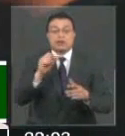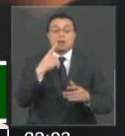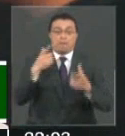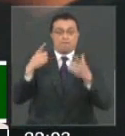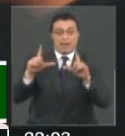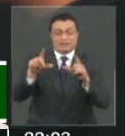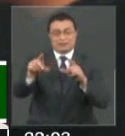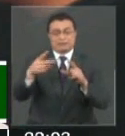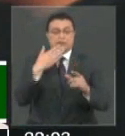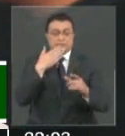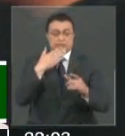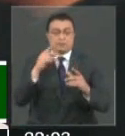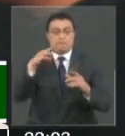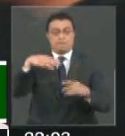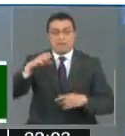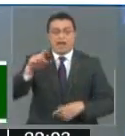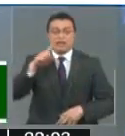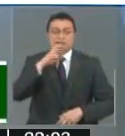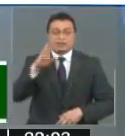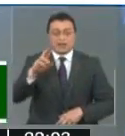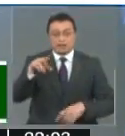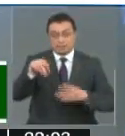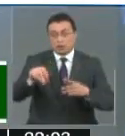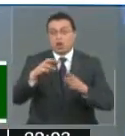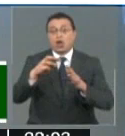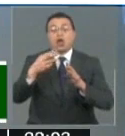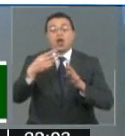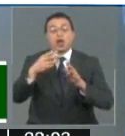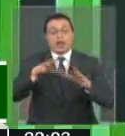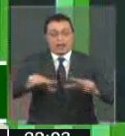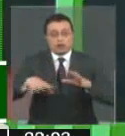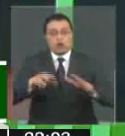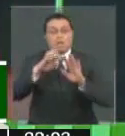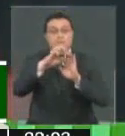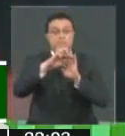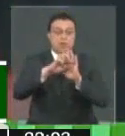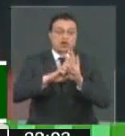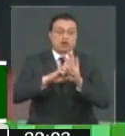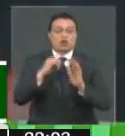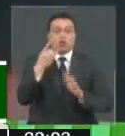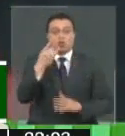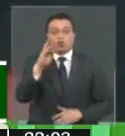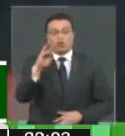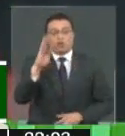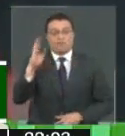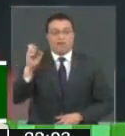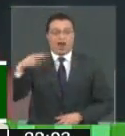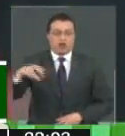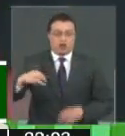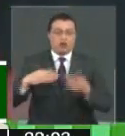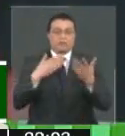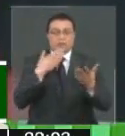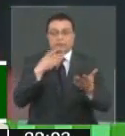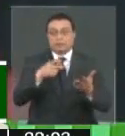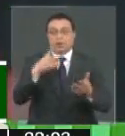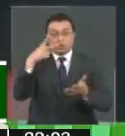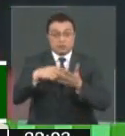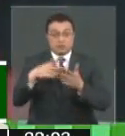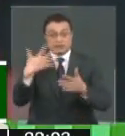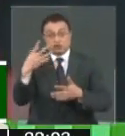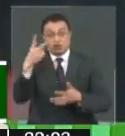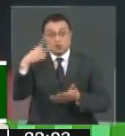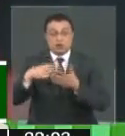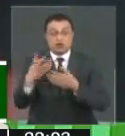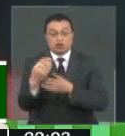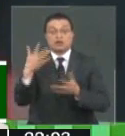En desarrollo urbano. En máster de gestión de proyectos urbanos. Sí, para traducirlo en nuestro lenguaje. Y entre 2005 y 2012 trabajó